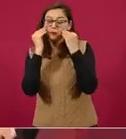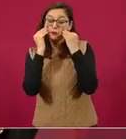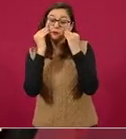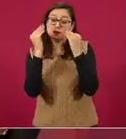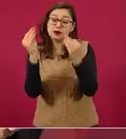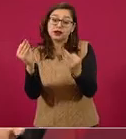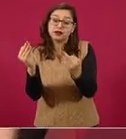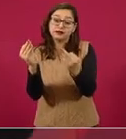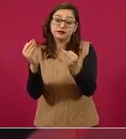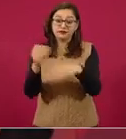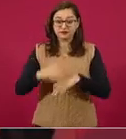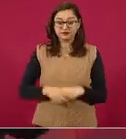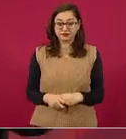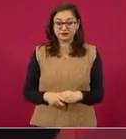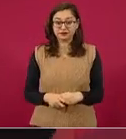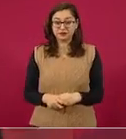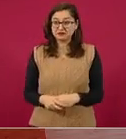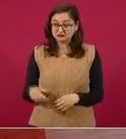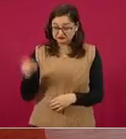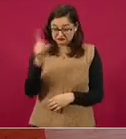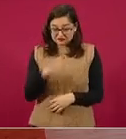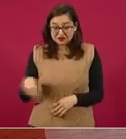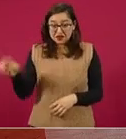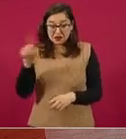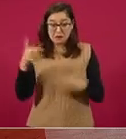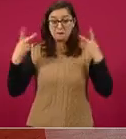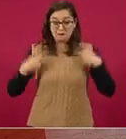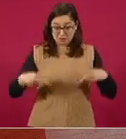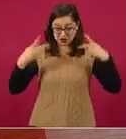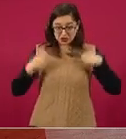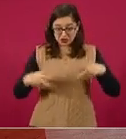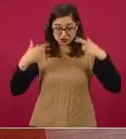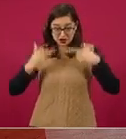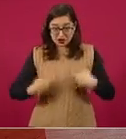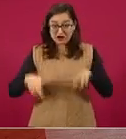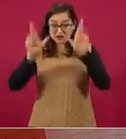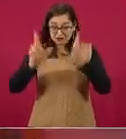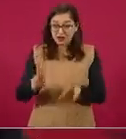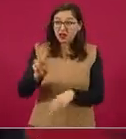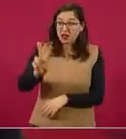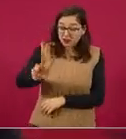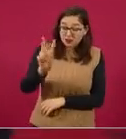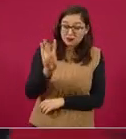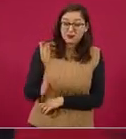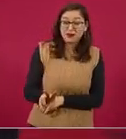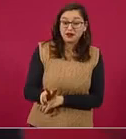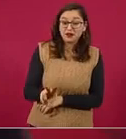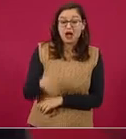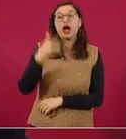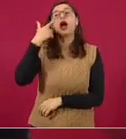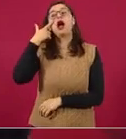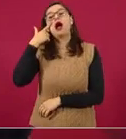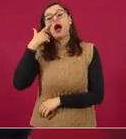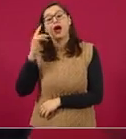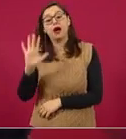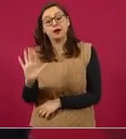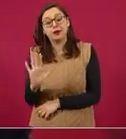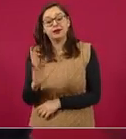tanto son representantes populares los diputados y los senadores.